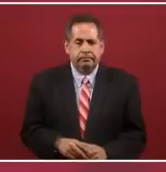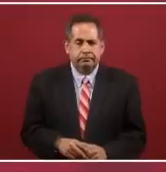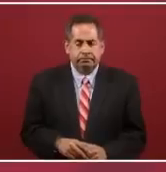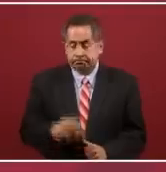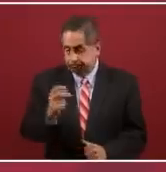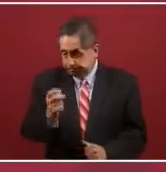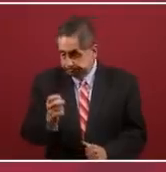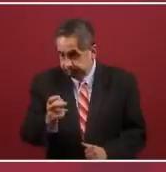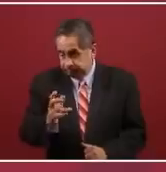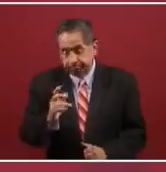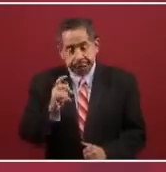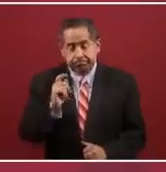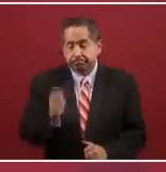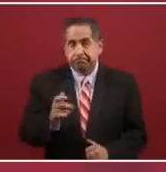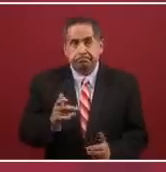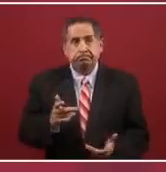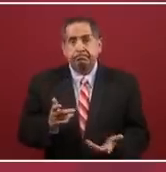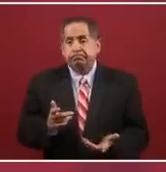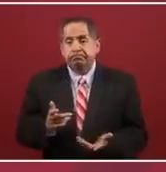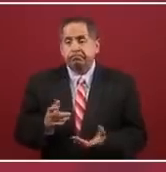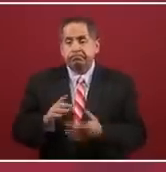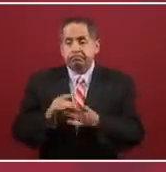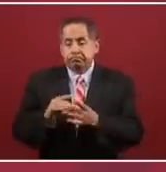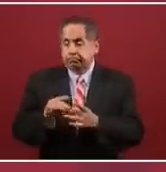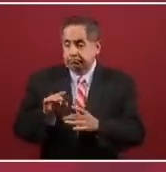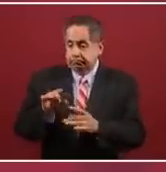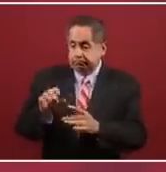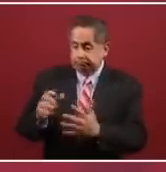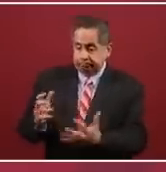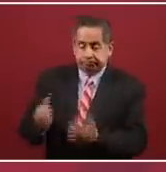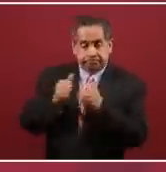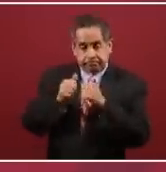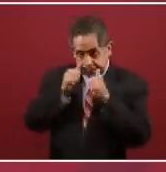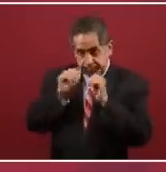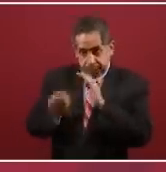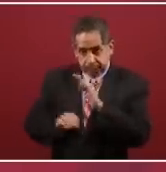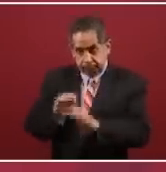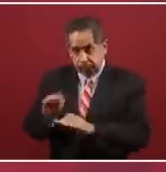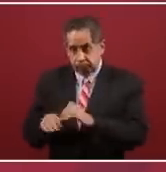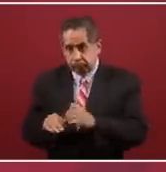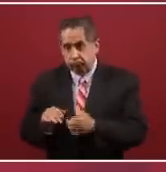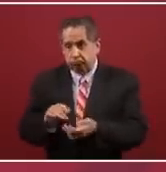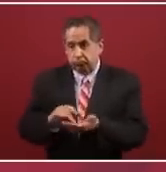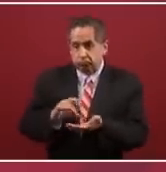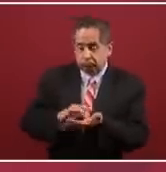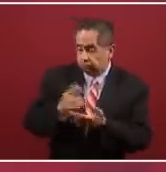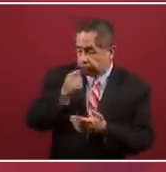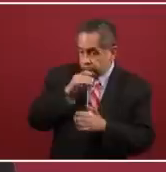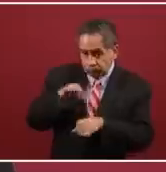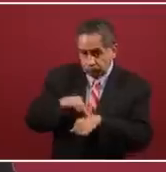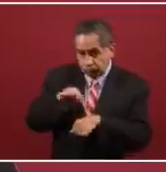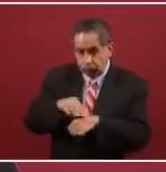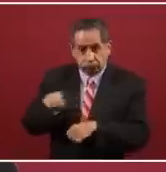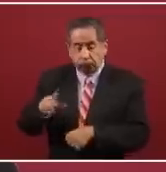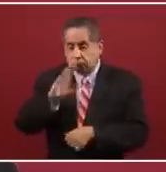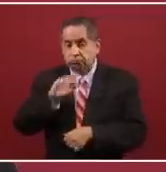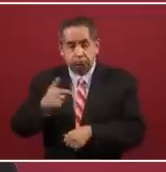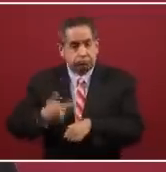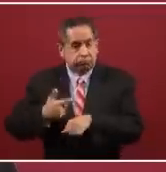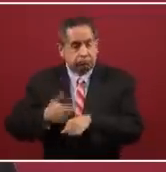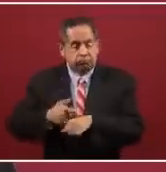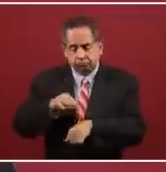Eso de que se les rescató, se les atendió médicamente, porque estaban muy mal.